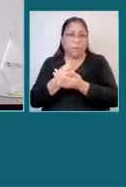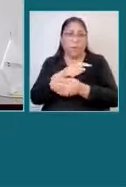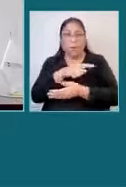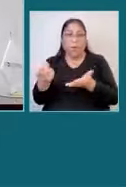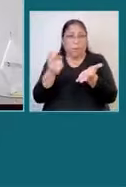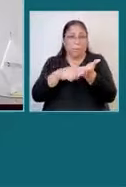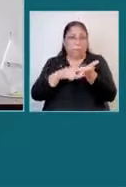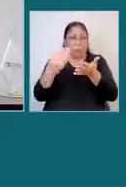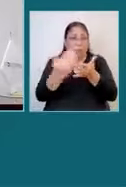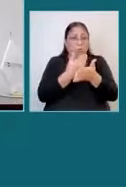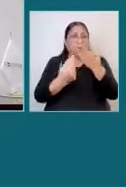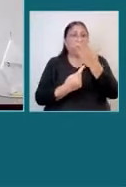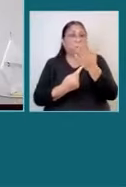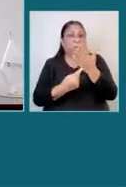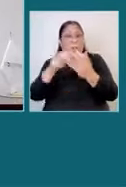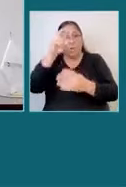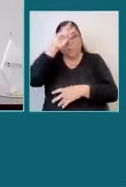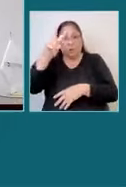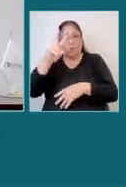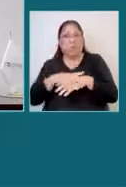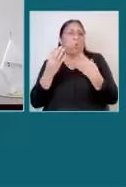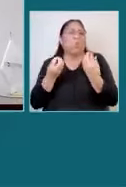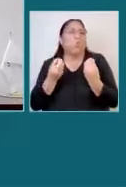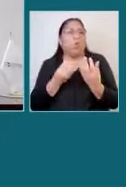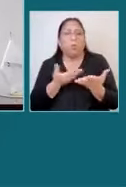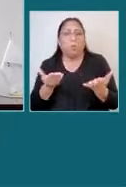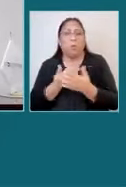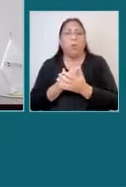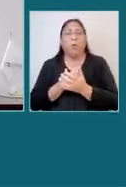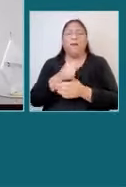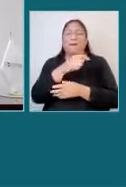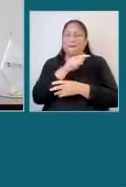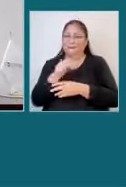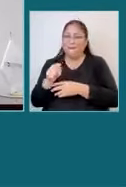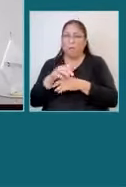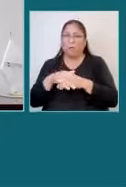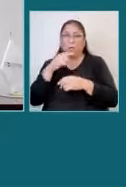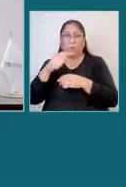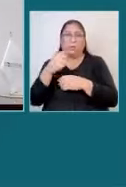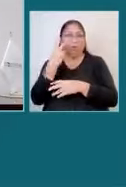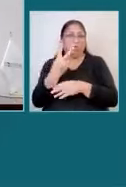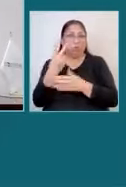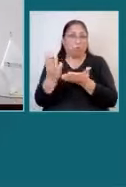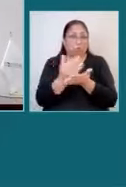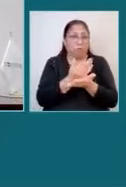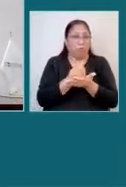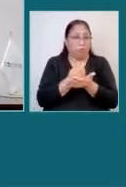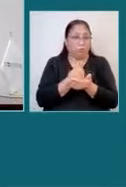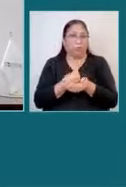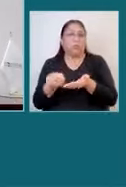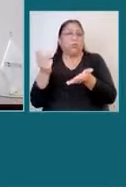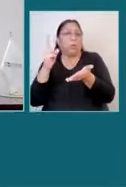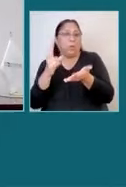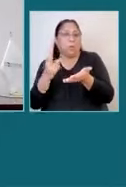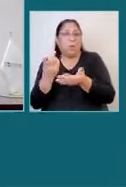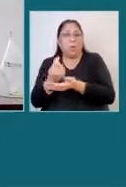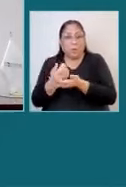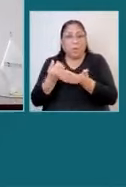el mercado peruano, lo estamos haciendo a través de estos dos fondos, el Fondo de Capital para